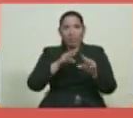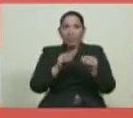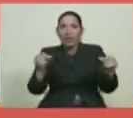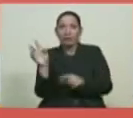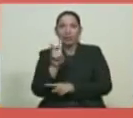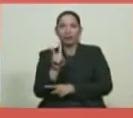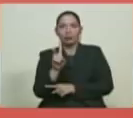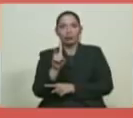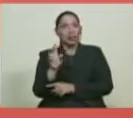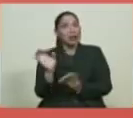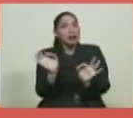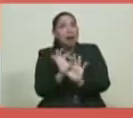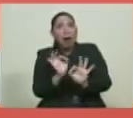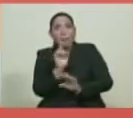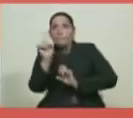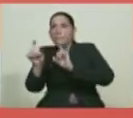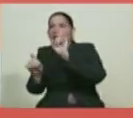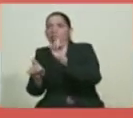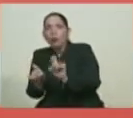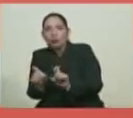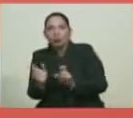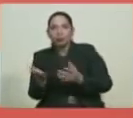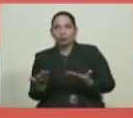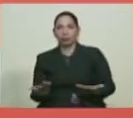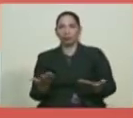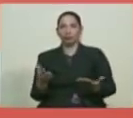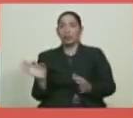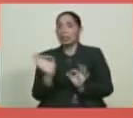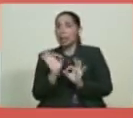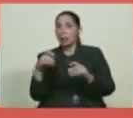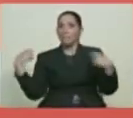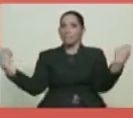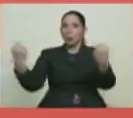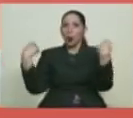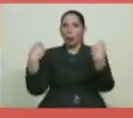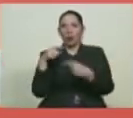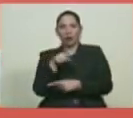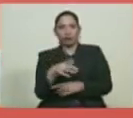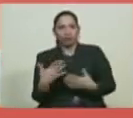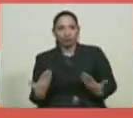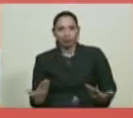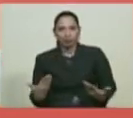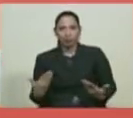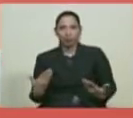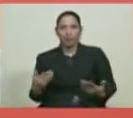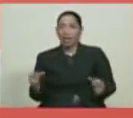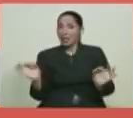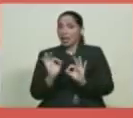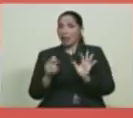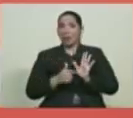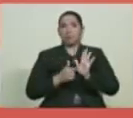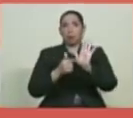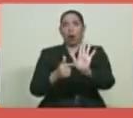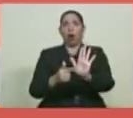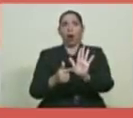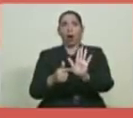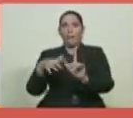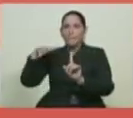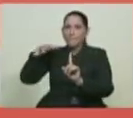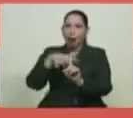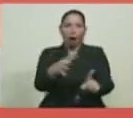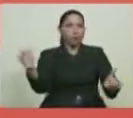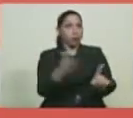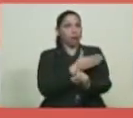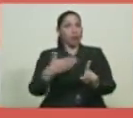y nadie les pregunta, y nadie hace propaganda de eso, y nadie da muestras de xenofobia, como sí hemos